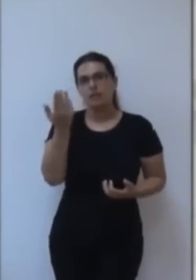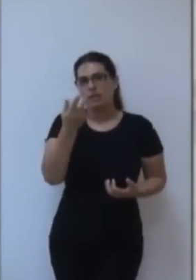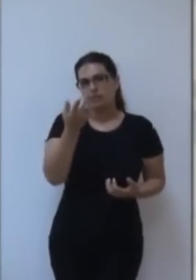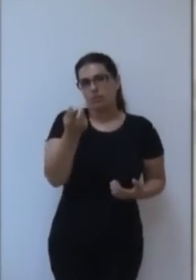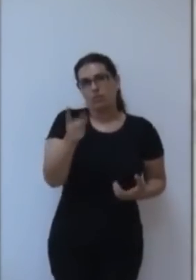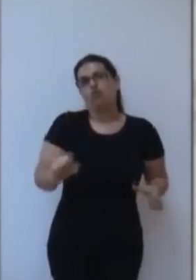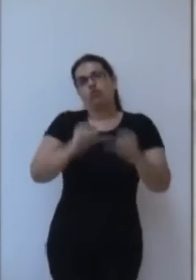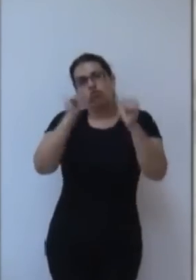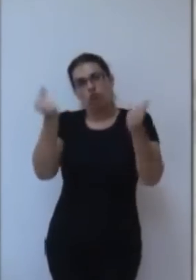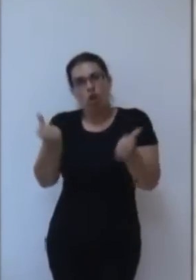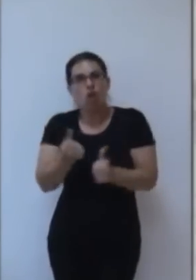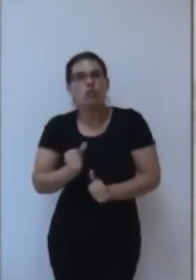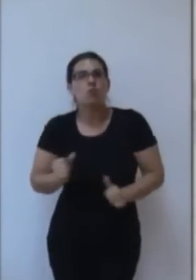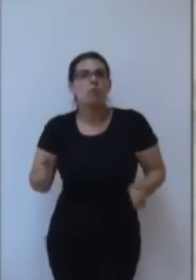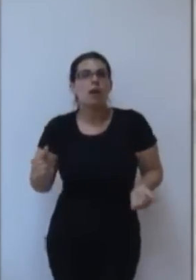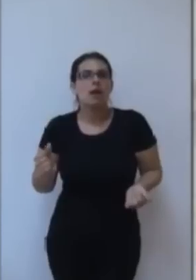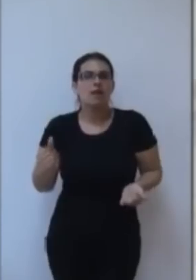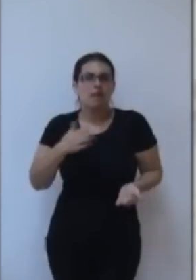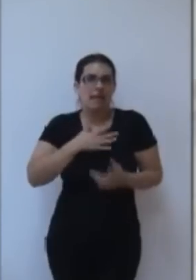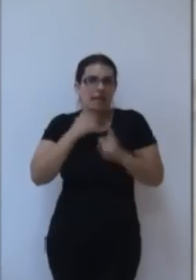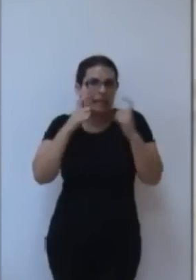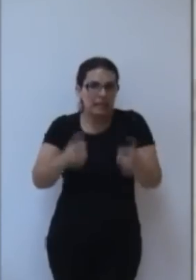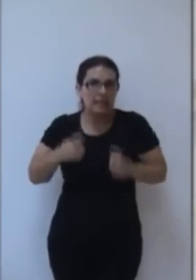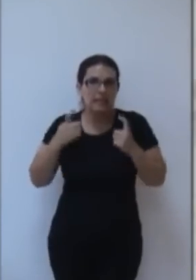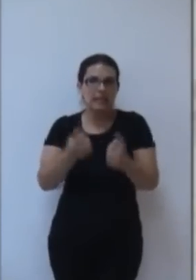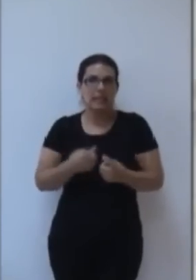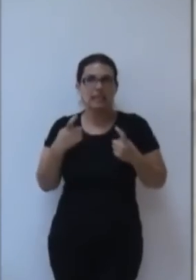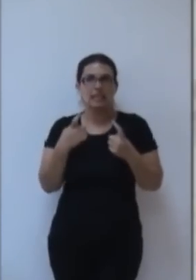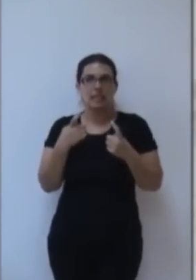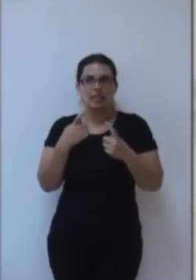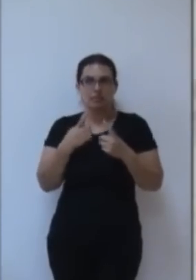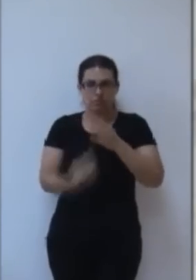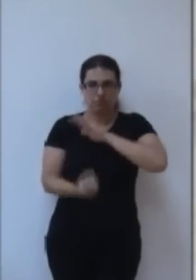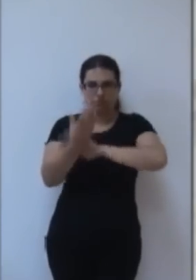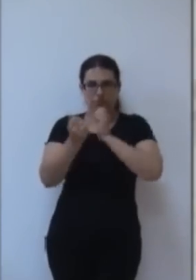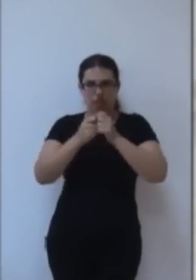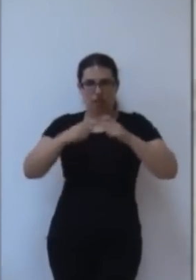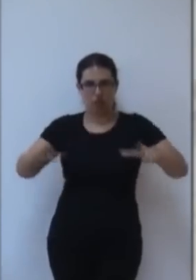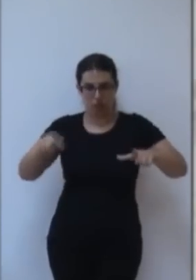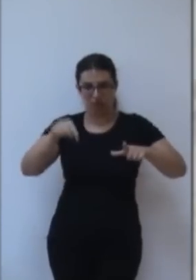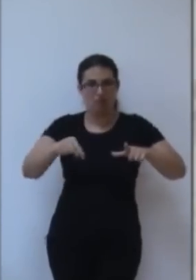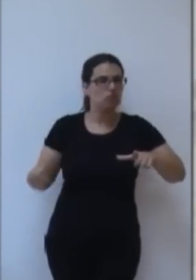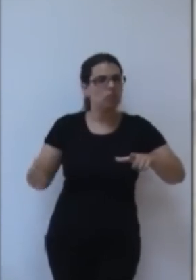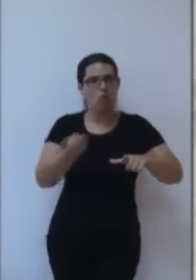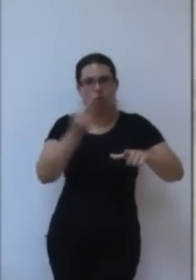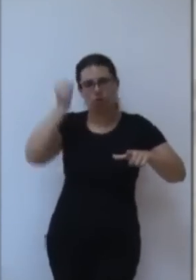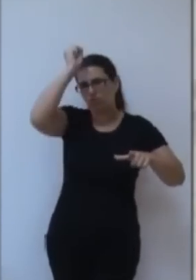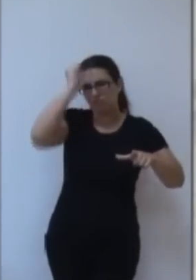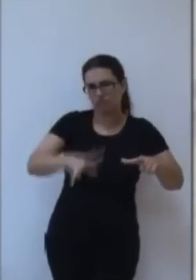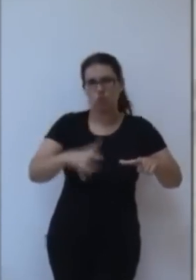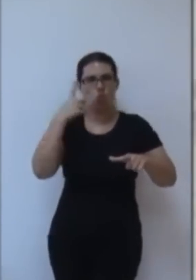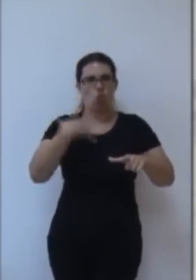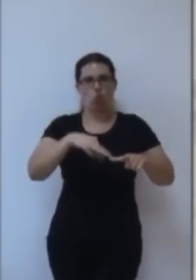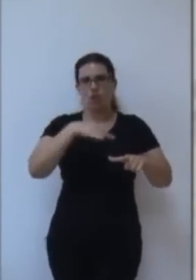es una forma de en algún momento intentar hacer una plataforma que incorpore todas esas soluciones particulares